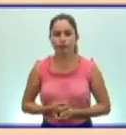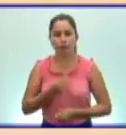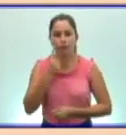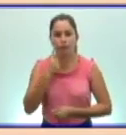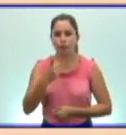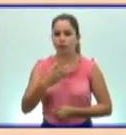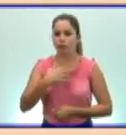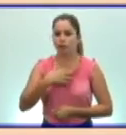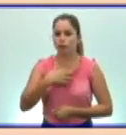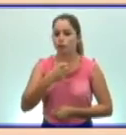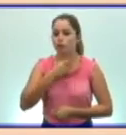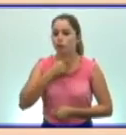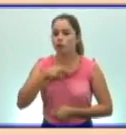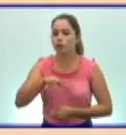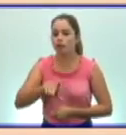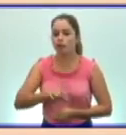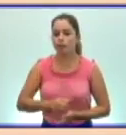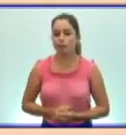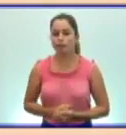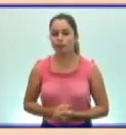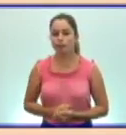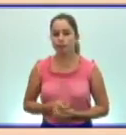ejemplo lo siguiente: